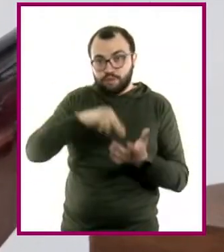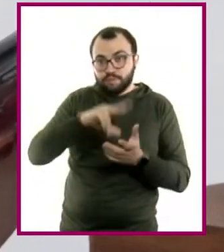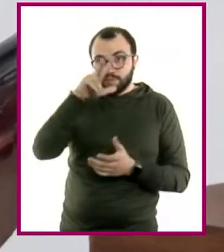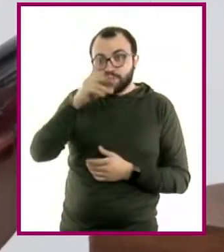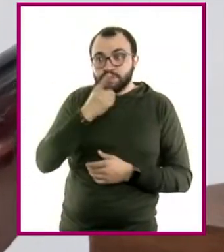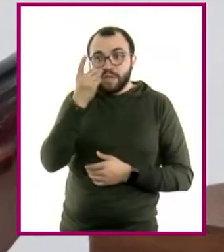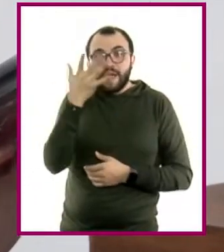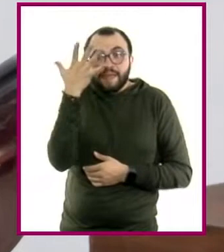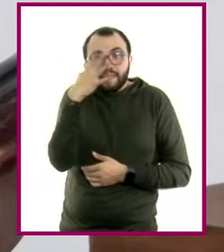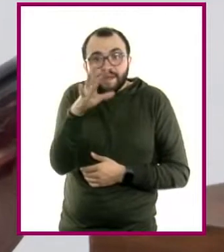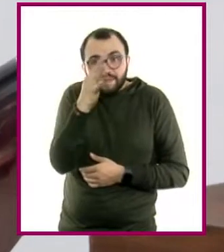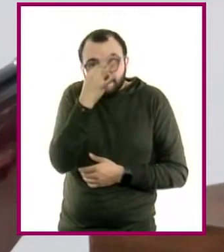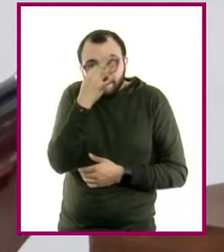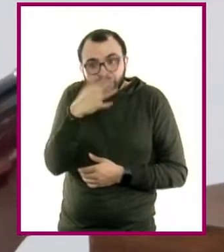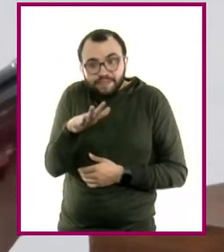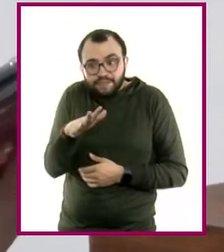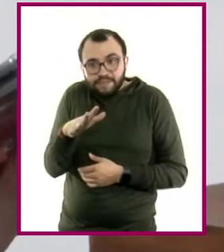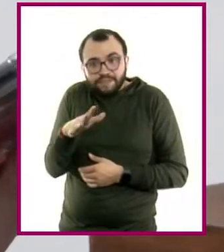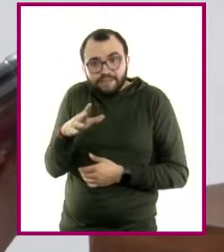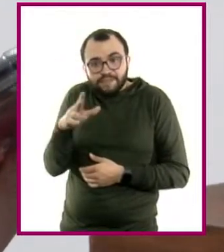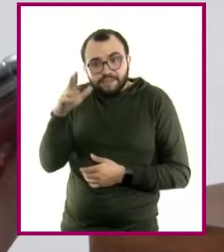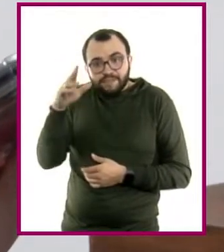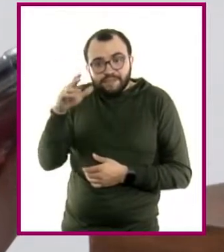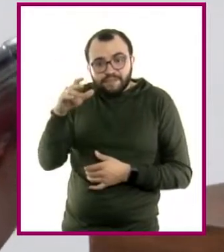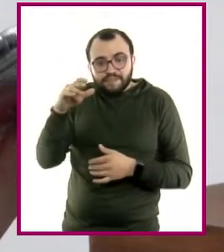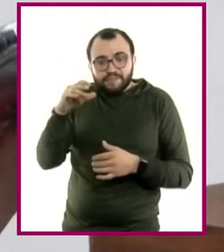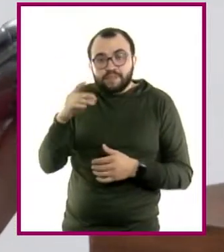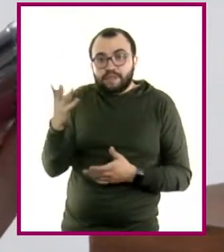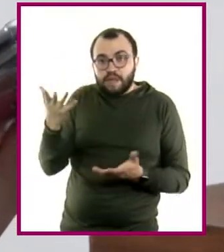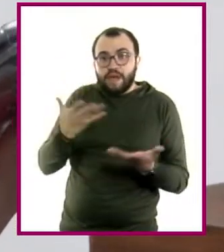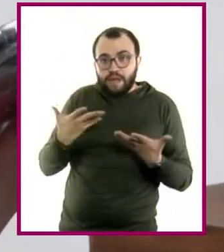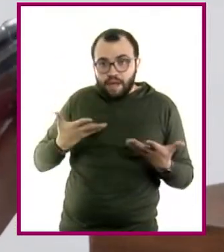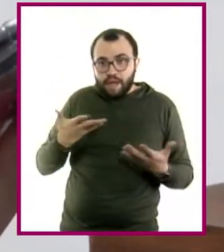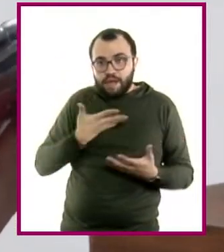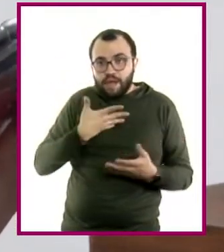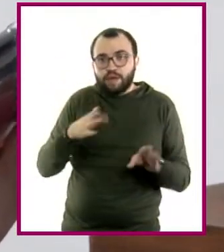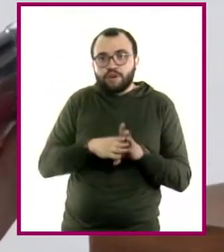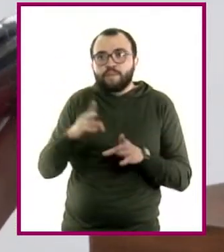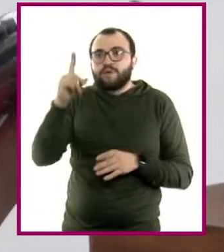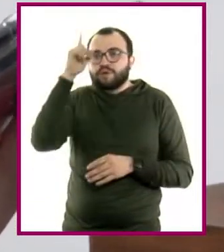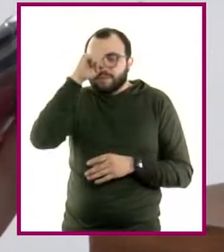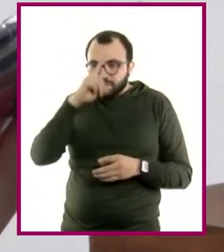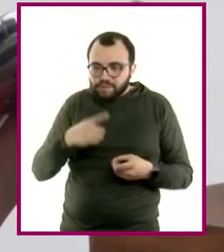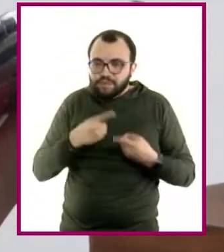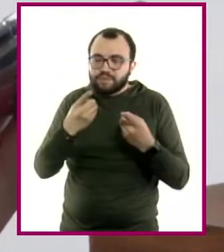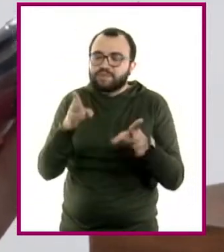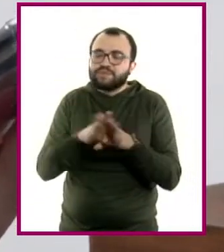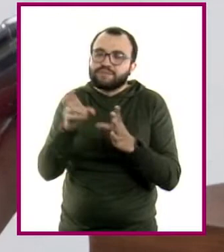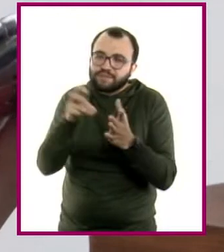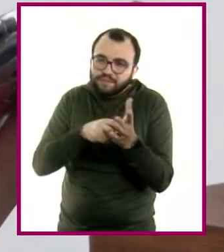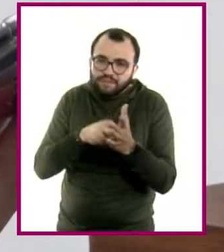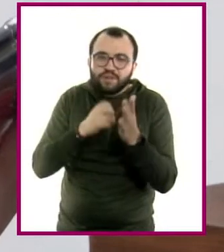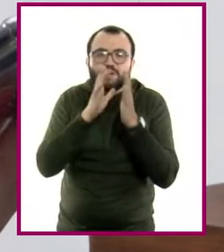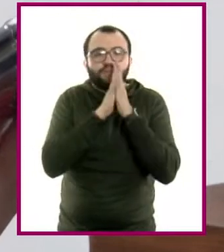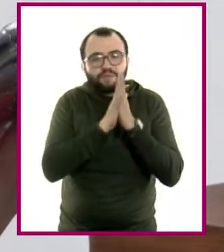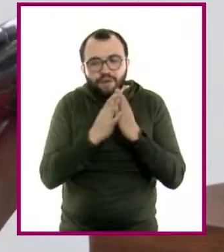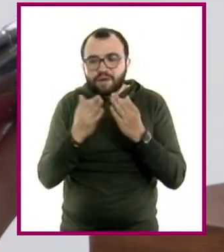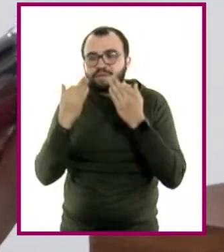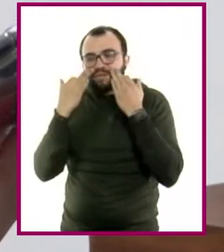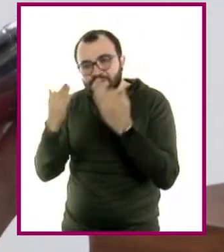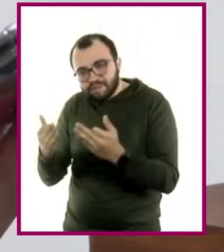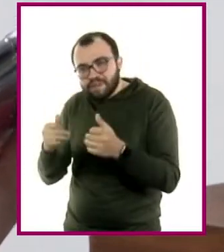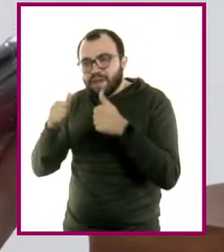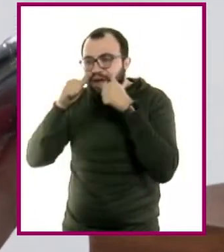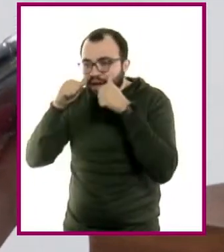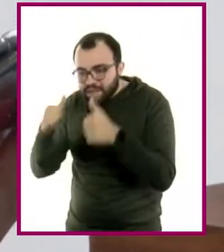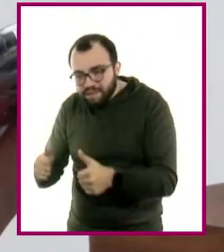quedaban 10 ejemplares. Dentro de todo, se hicieron campañas de concientización y algunas autoridades locales brindaron protección. Es un